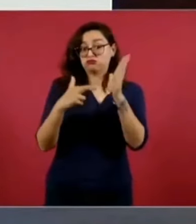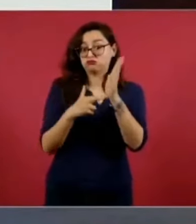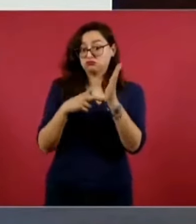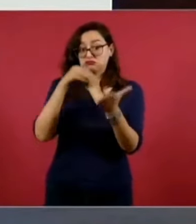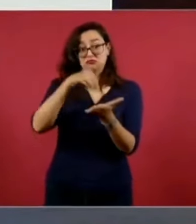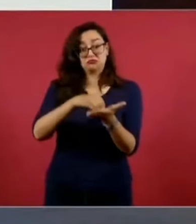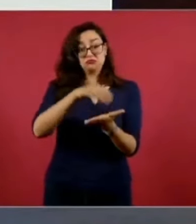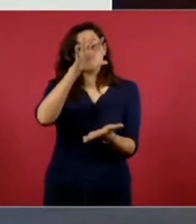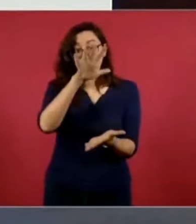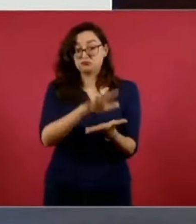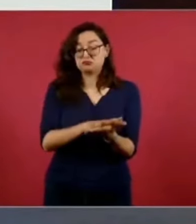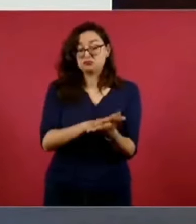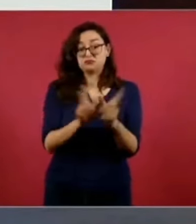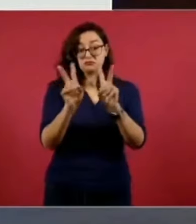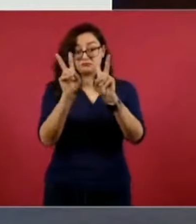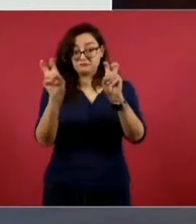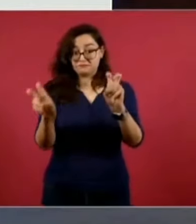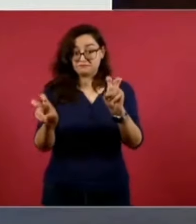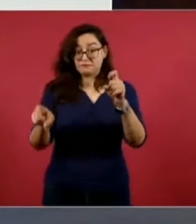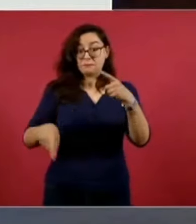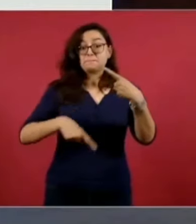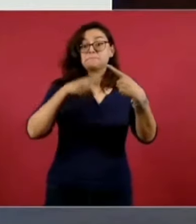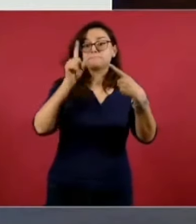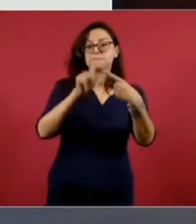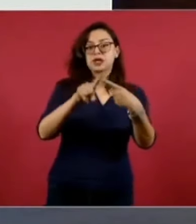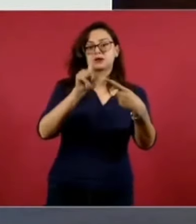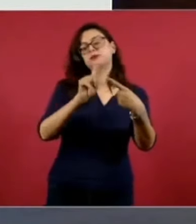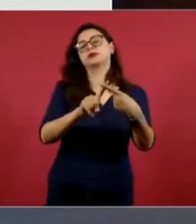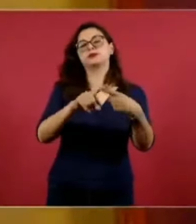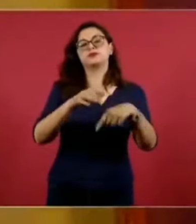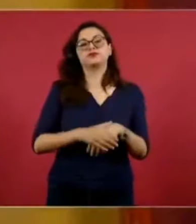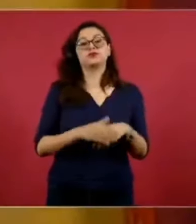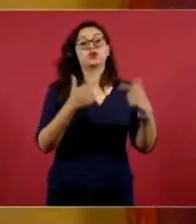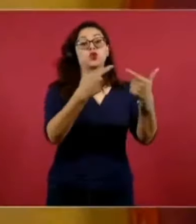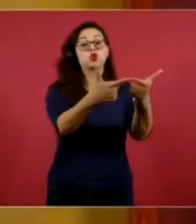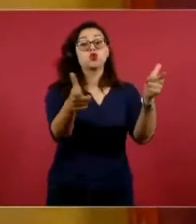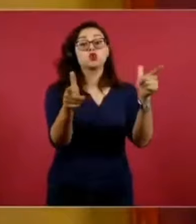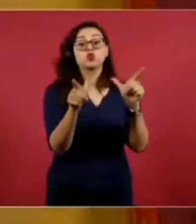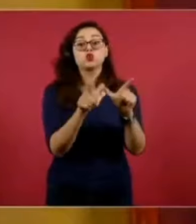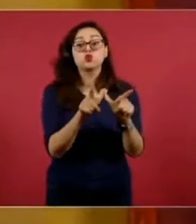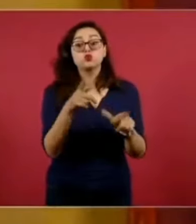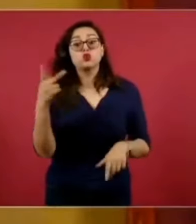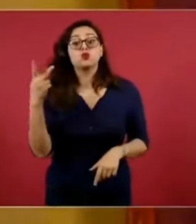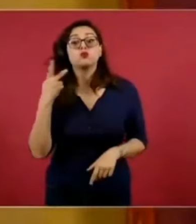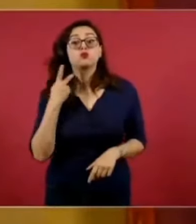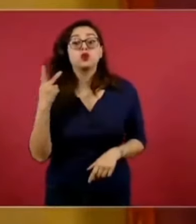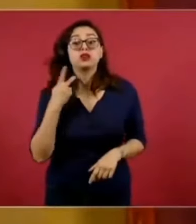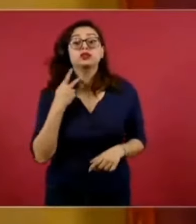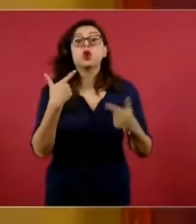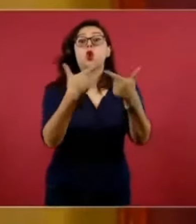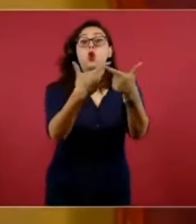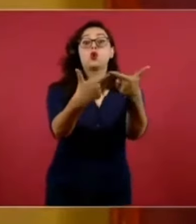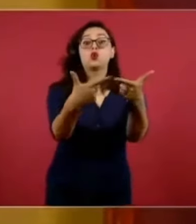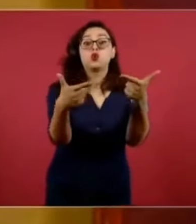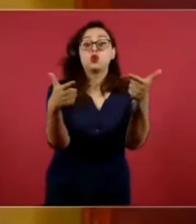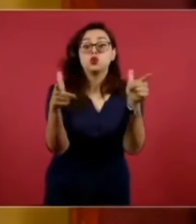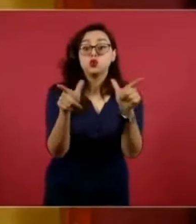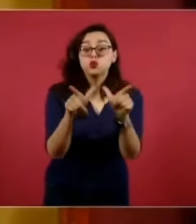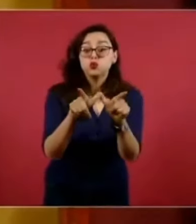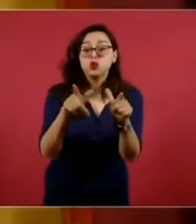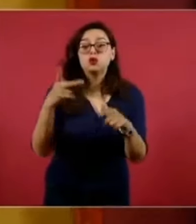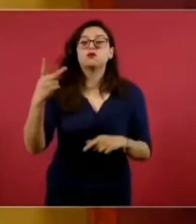texto dice primera regla ningún partido político partido político